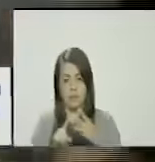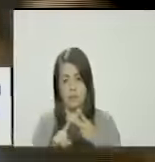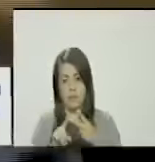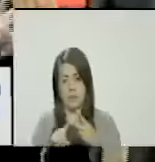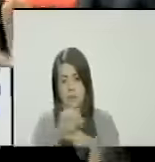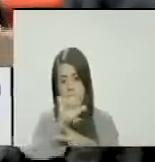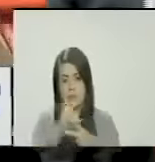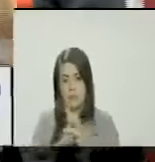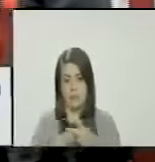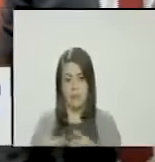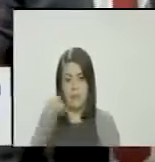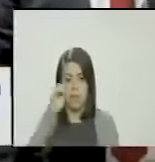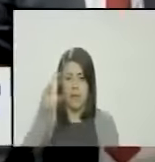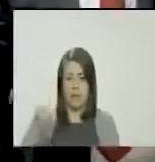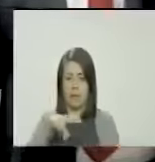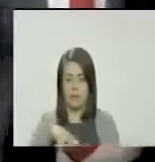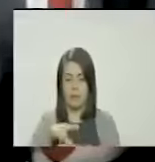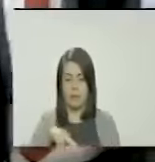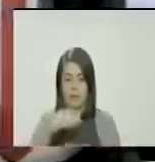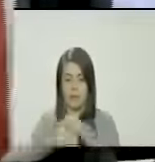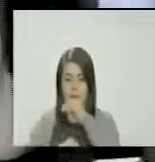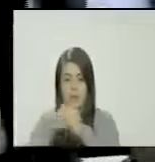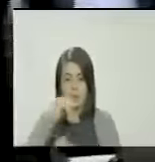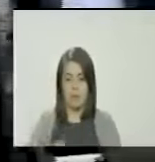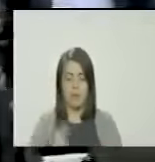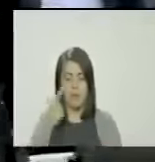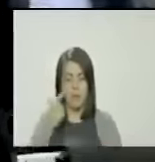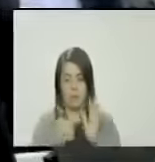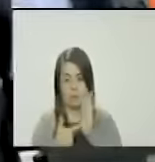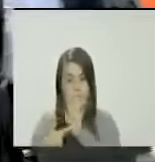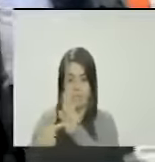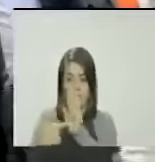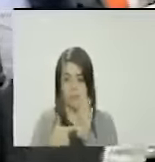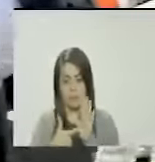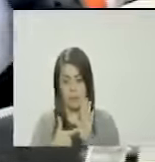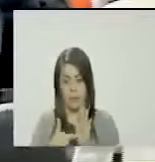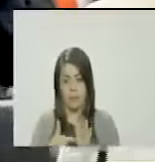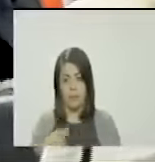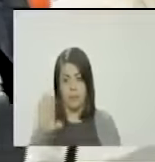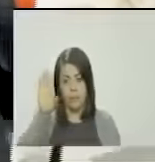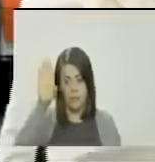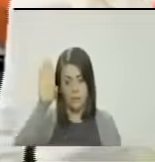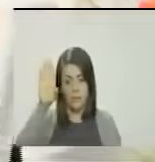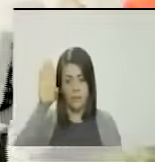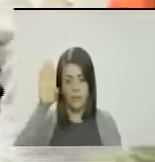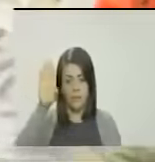segunda vicepresidenta de la Asamblea Nacional, sírvanse a manifestarlo con la señal de costumbre.